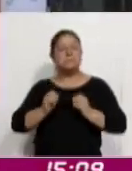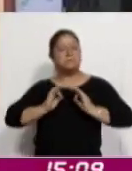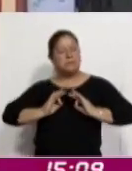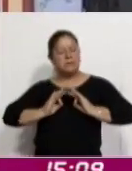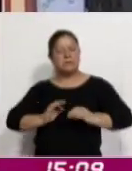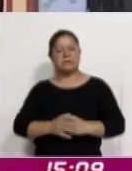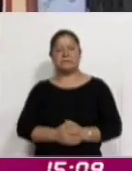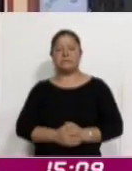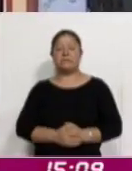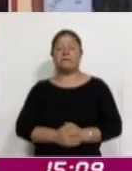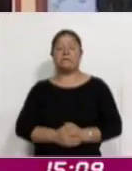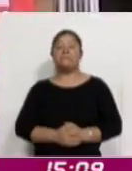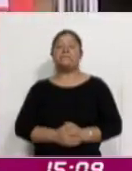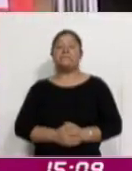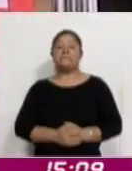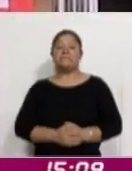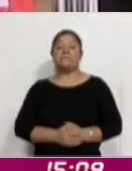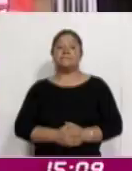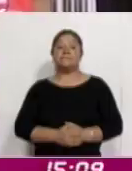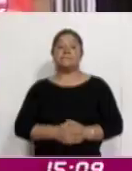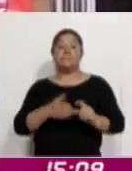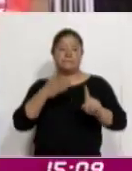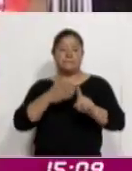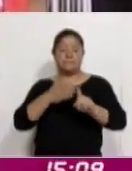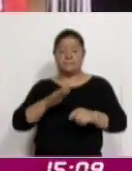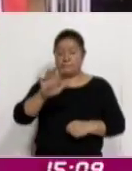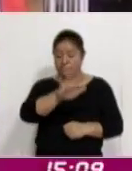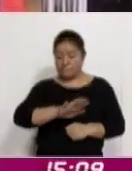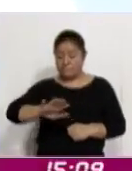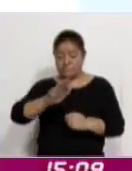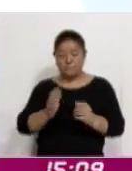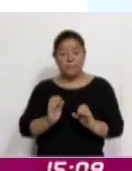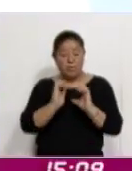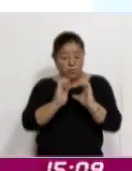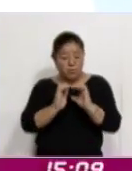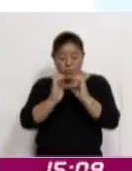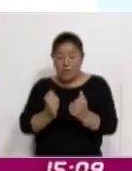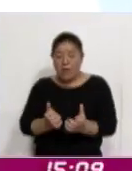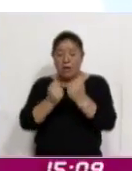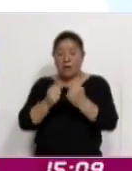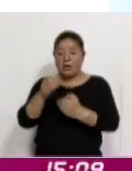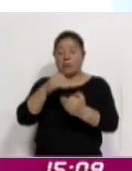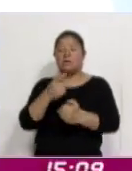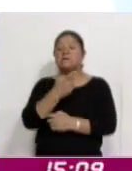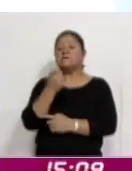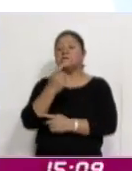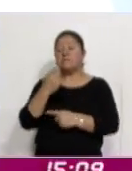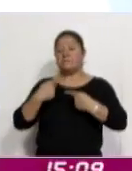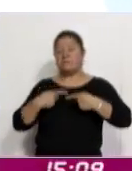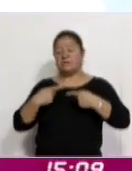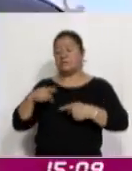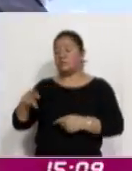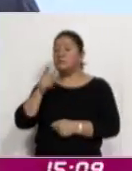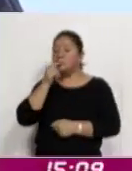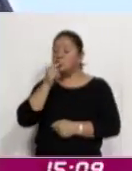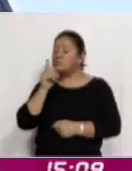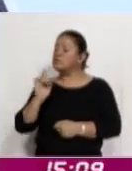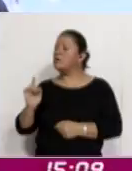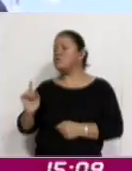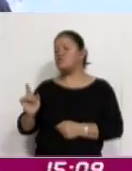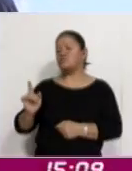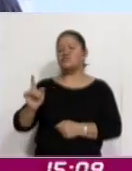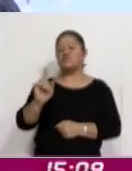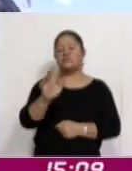Con el objetivo de salvaguardar la integridad de la población durante el Buen Fin, más de 100 elementos de seguridad de Chautempan participarán en